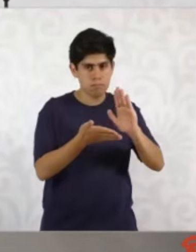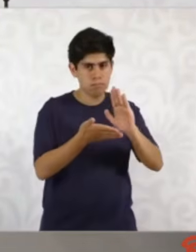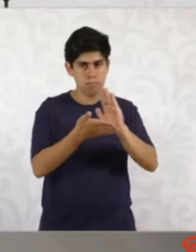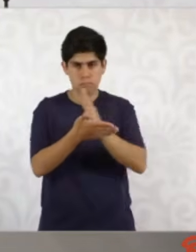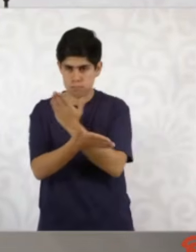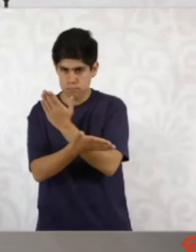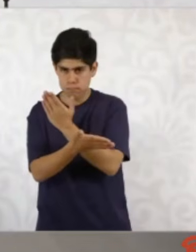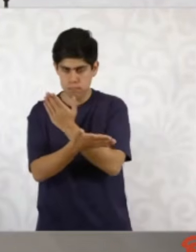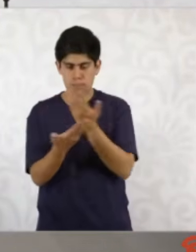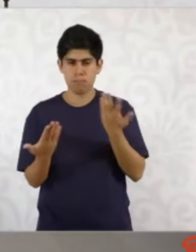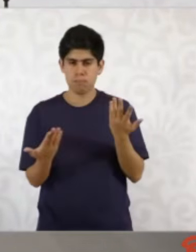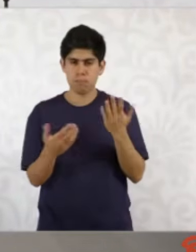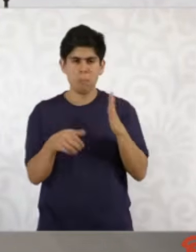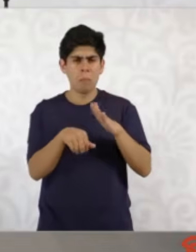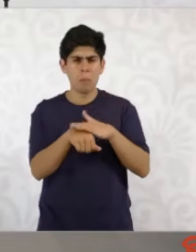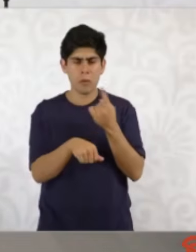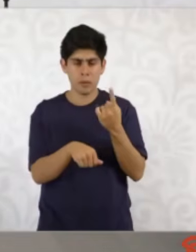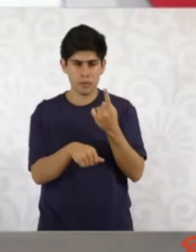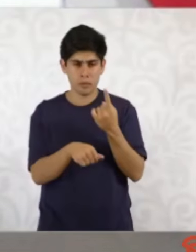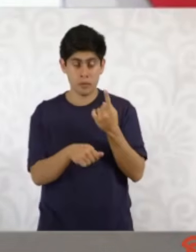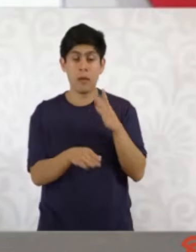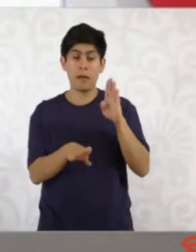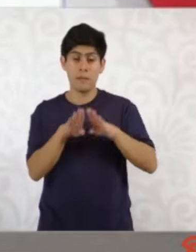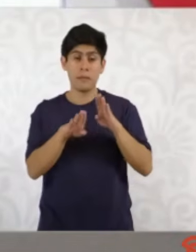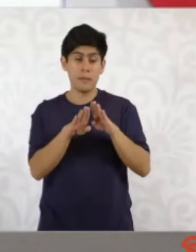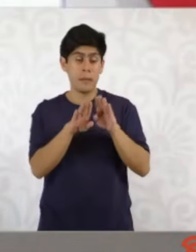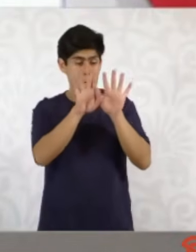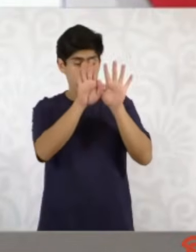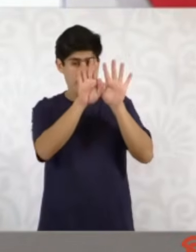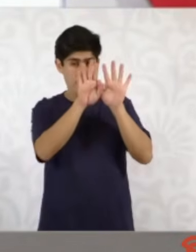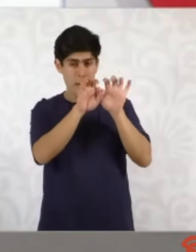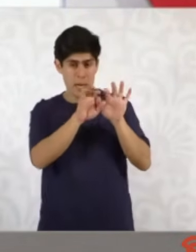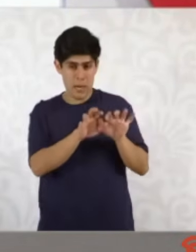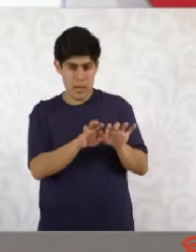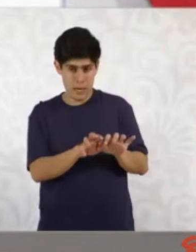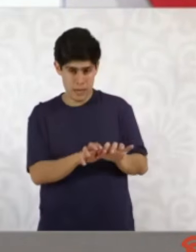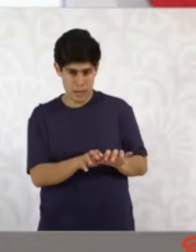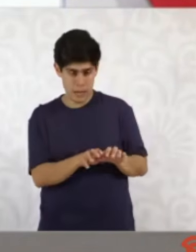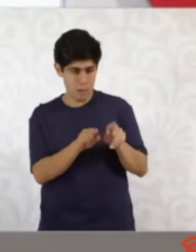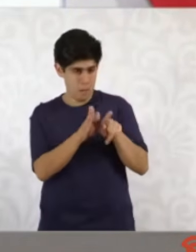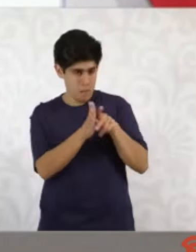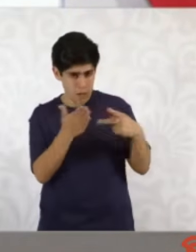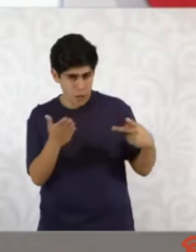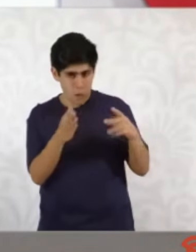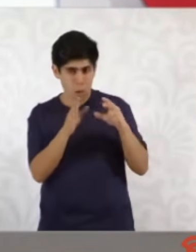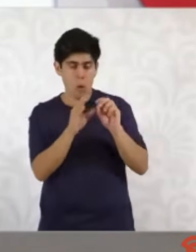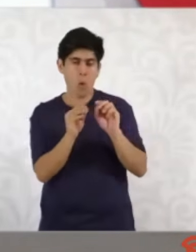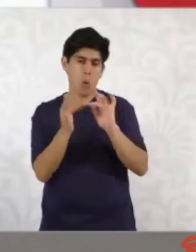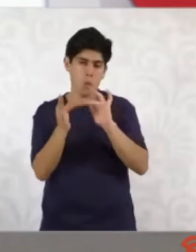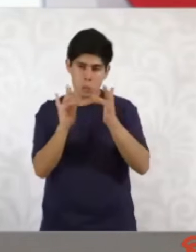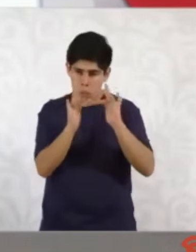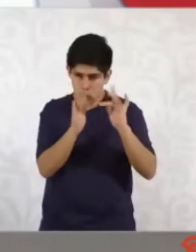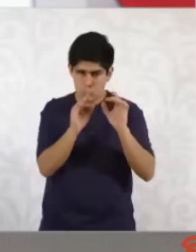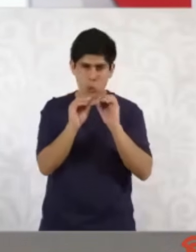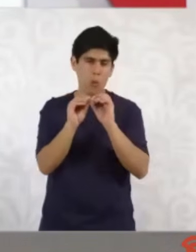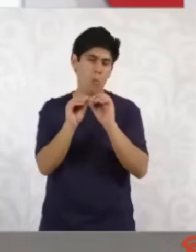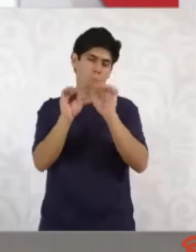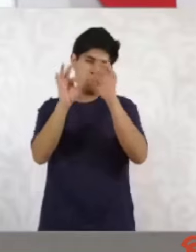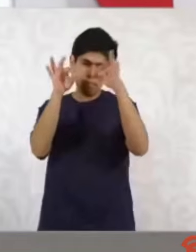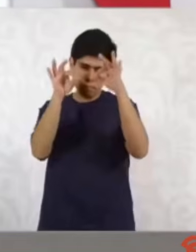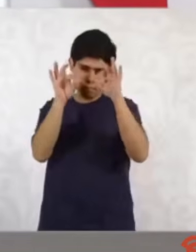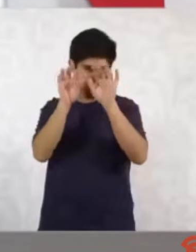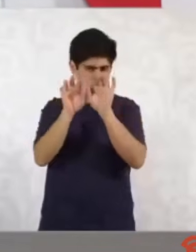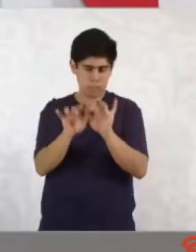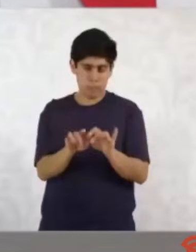qué en prensa escrita o digital esta distinción es clara y a todos nos parece que